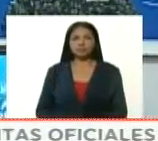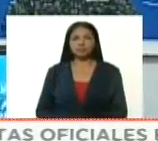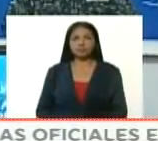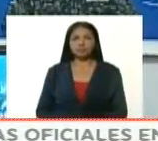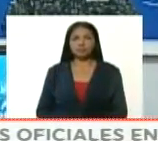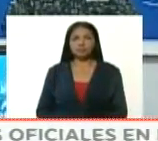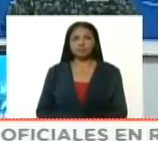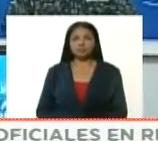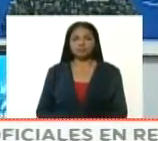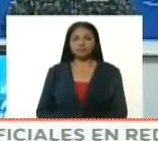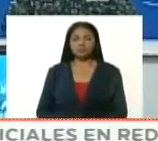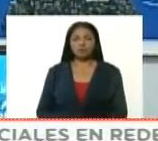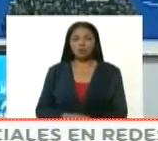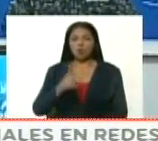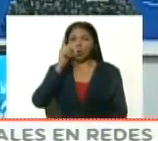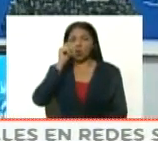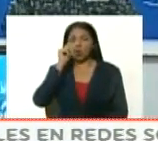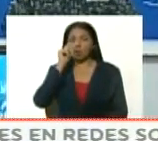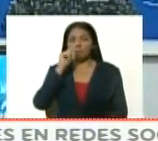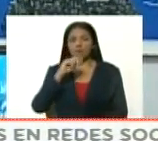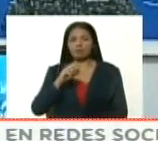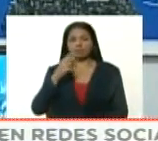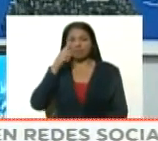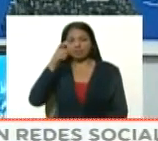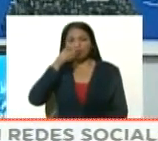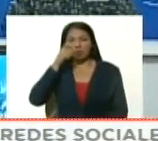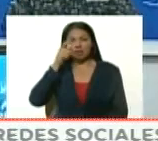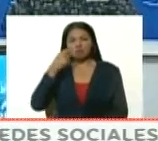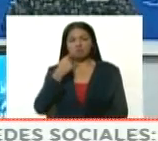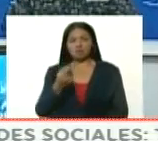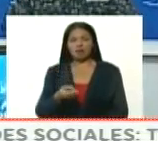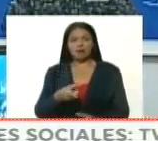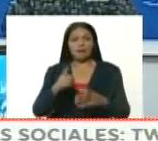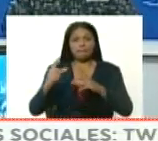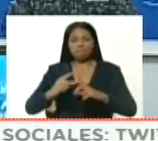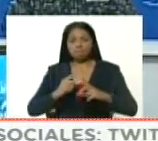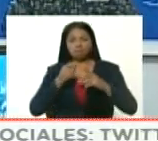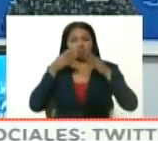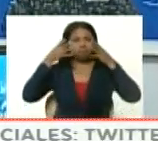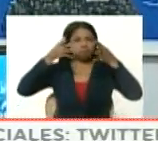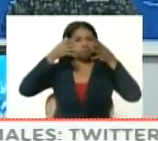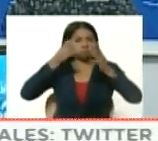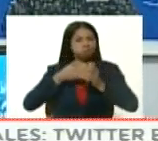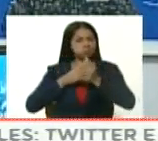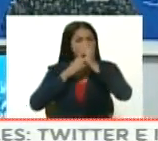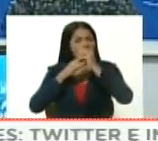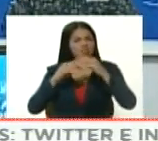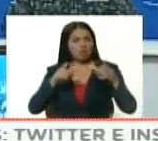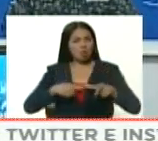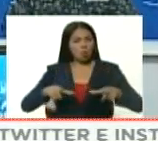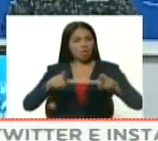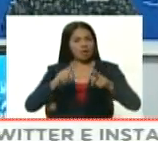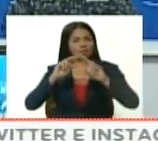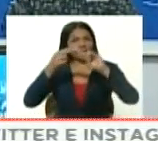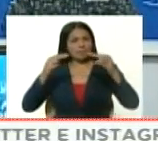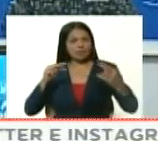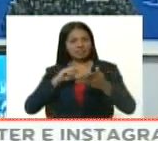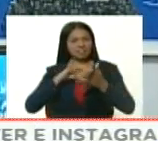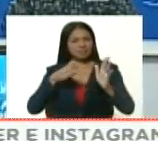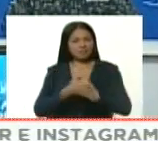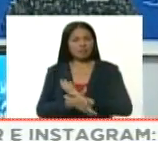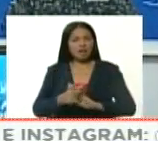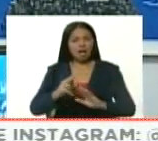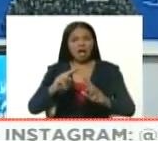Néstor Reverol Torres, nos diera unas palabras de orientación sobre los cuadrantes de paz, la